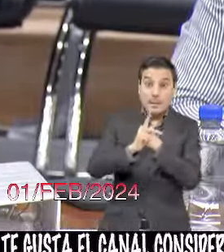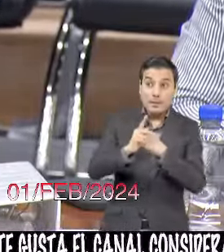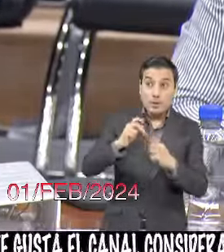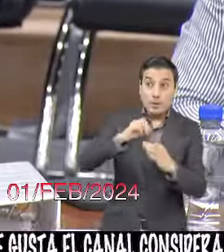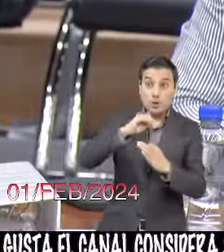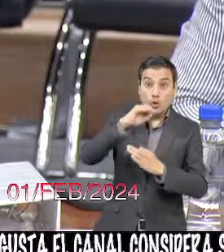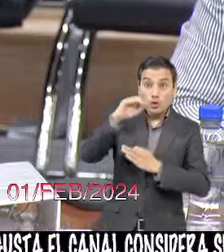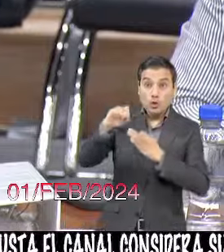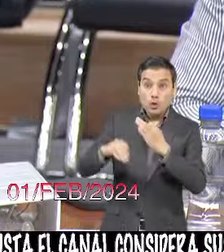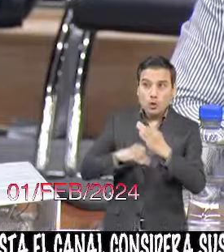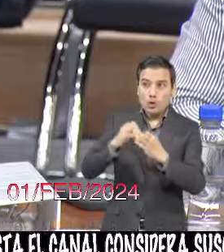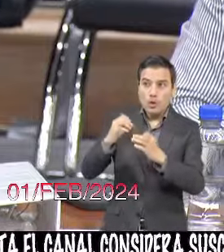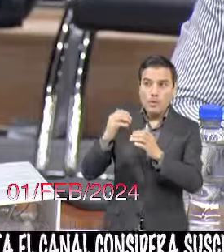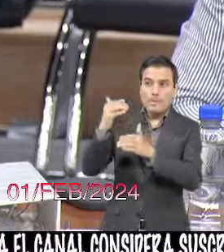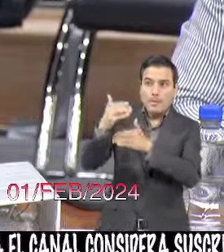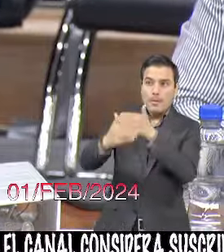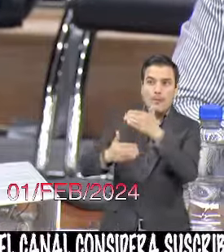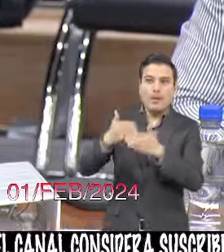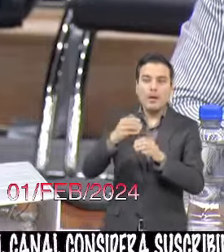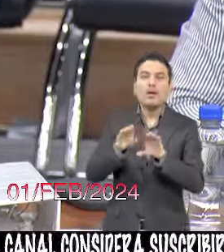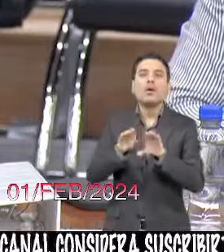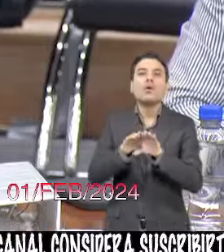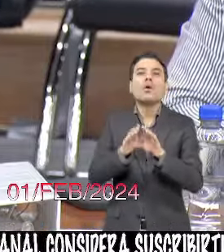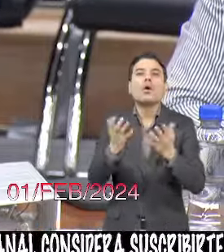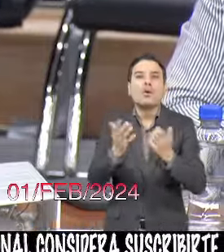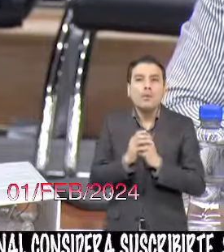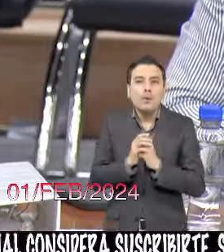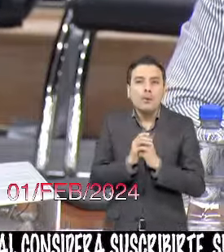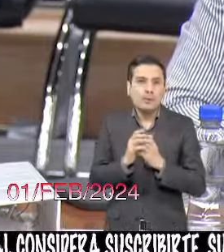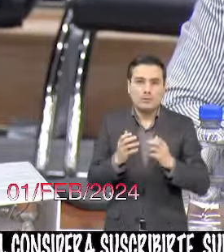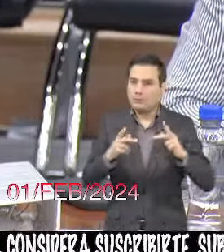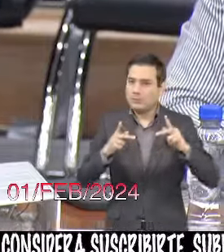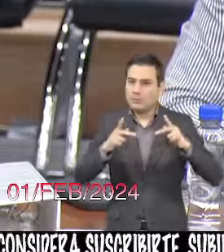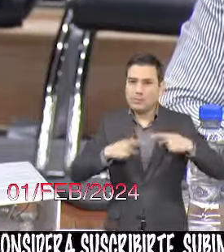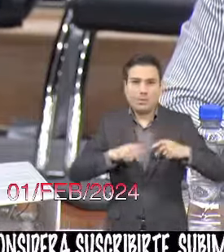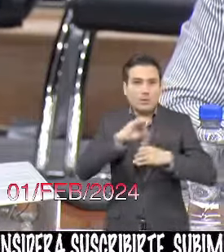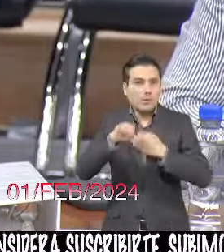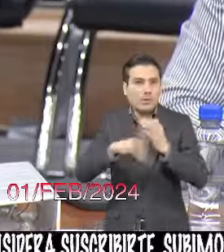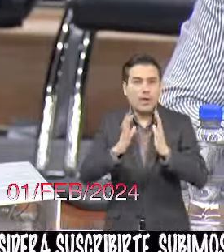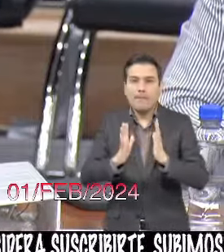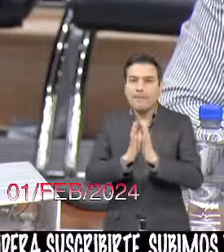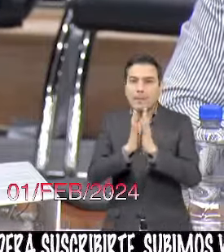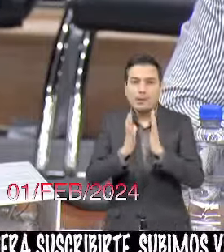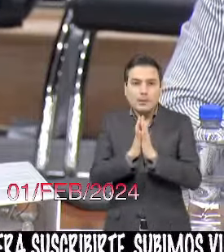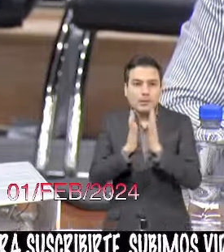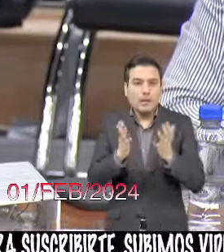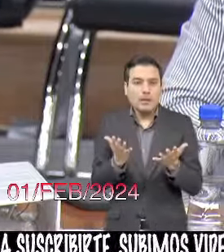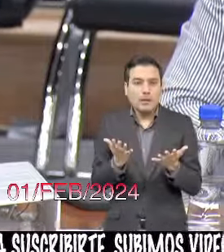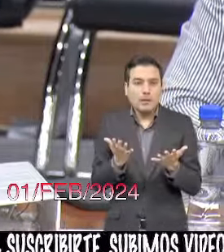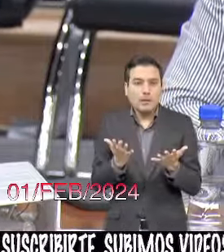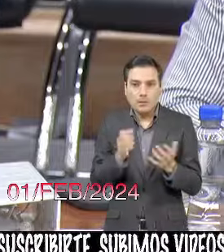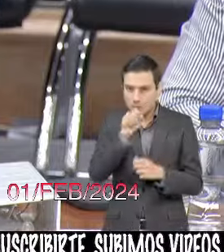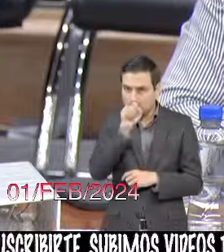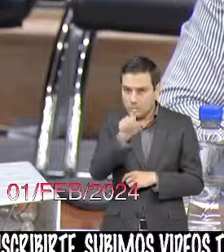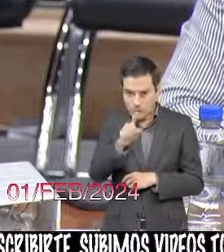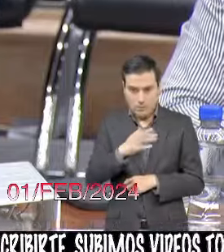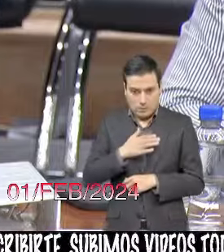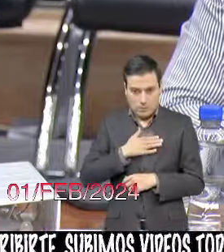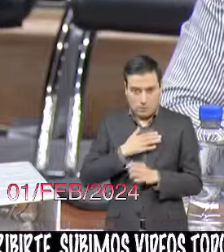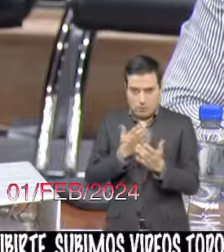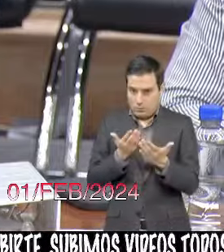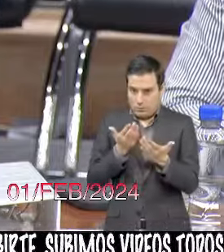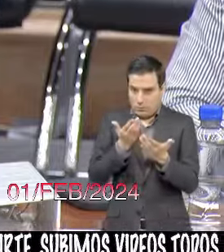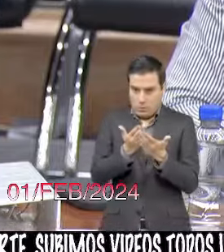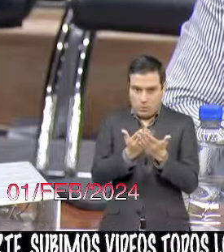través de sistemas democráticos, de sistemas donde se establece muy claramente, como lo hace la plataforma de nuestro partido,